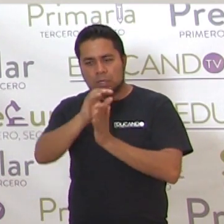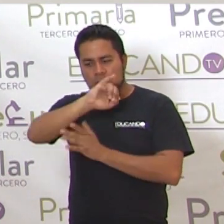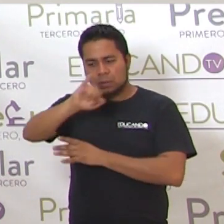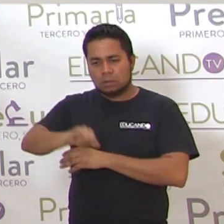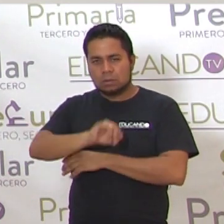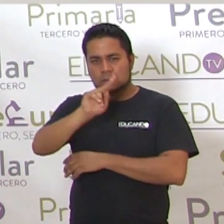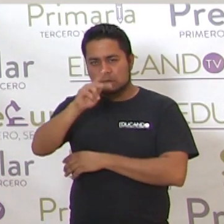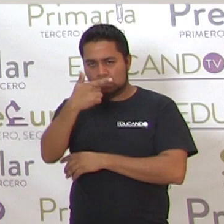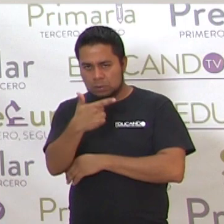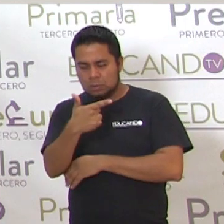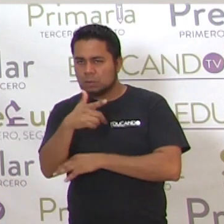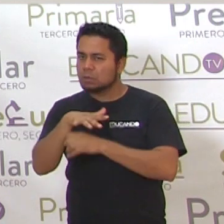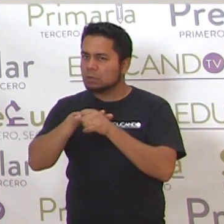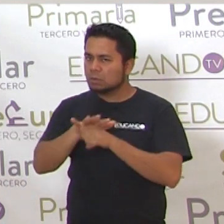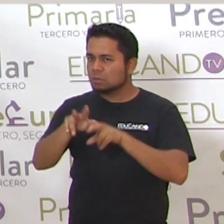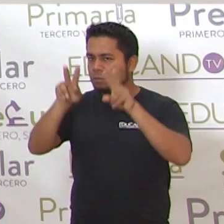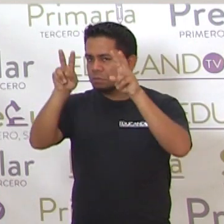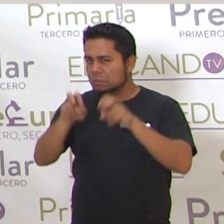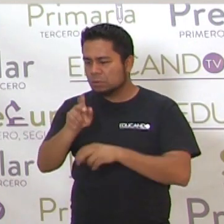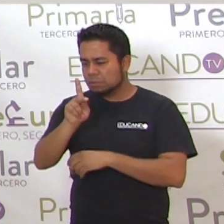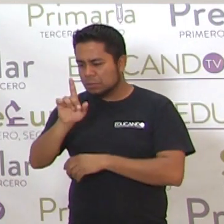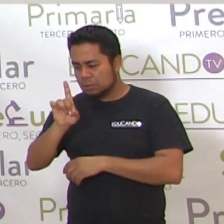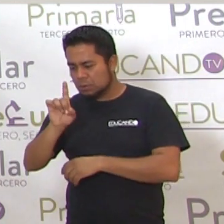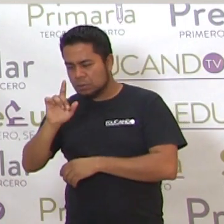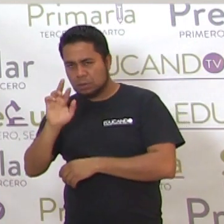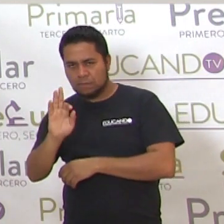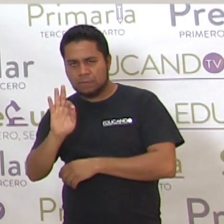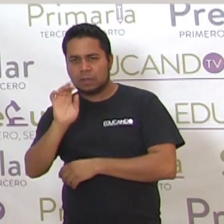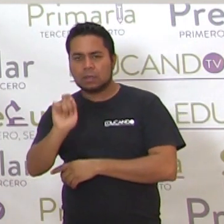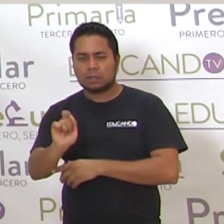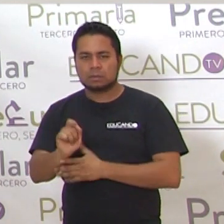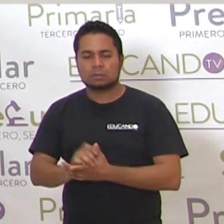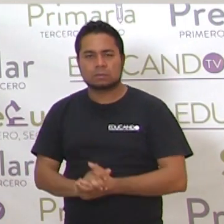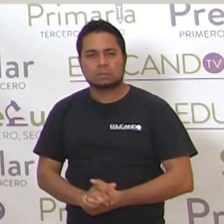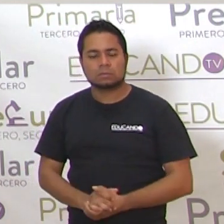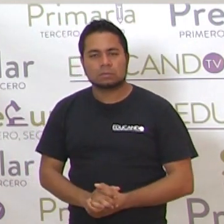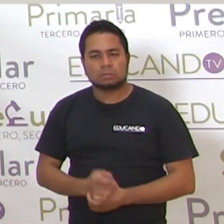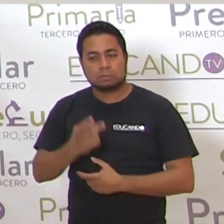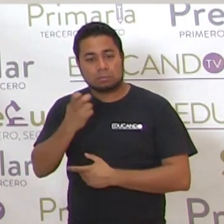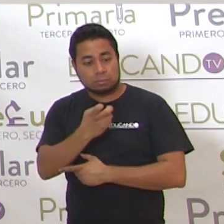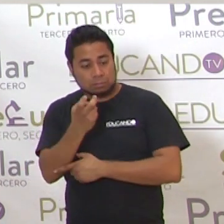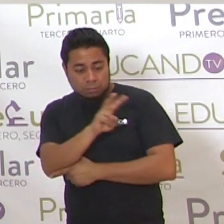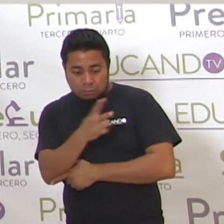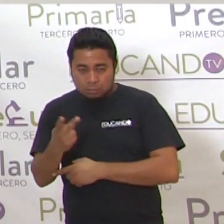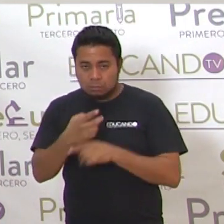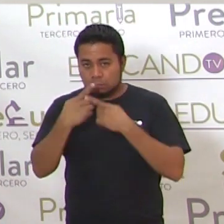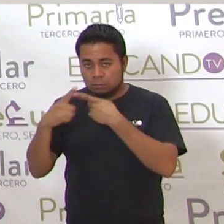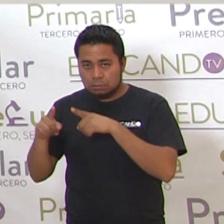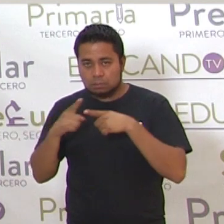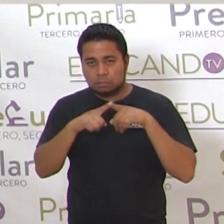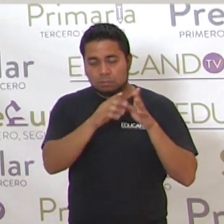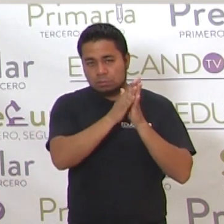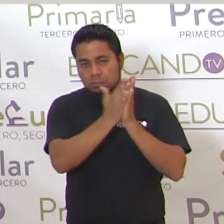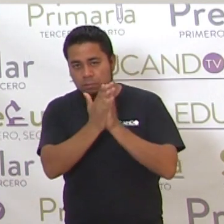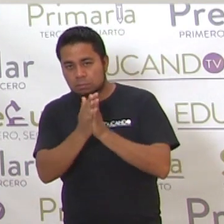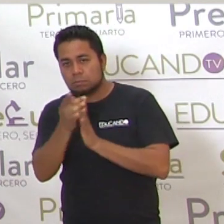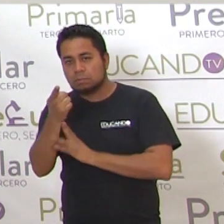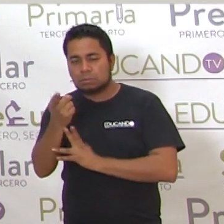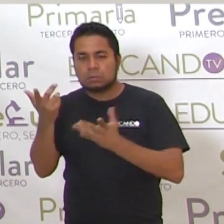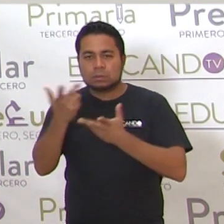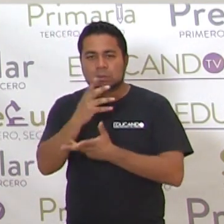que son los archivos pdf y eso estos dos tipos de archivo tú lo puedes